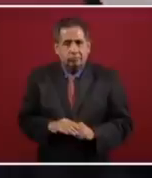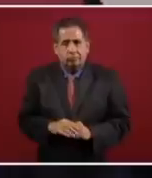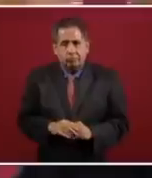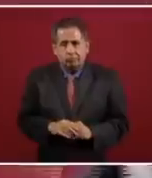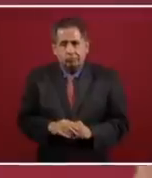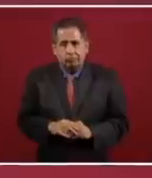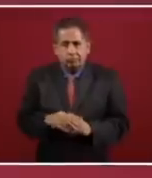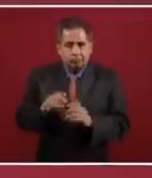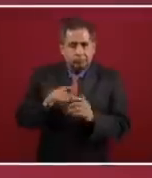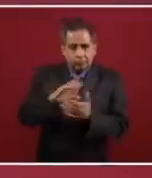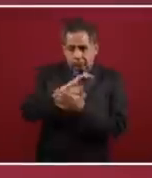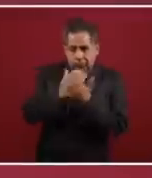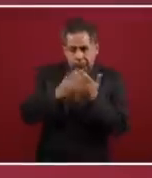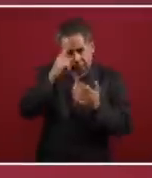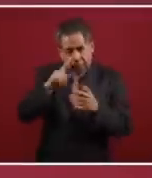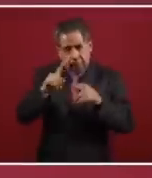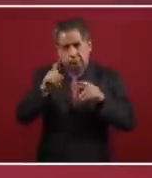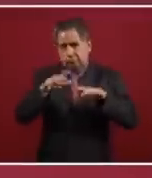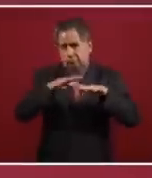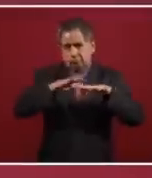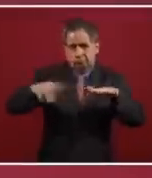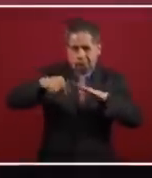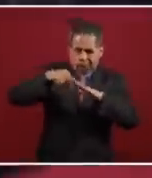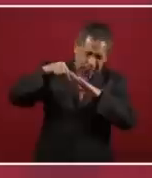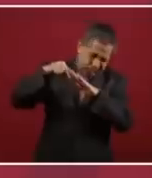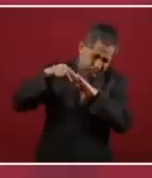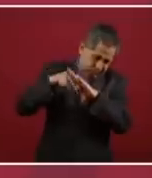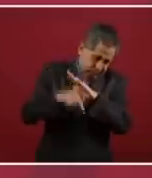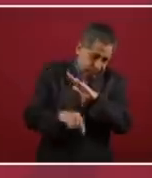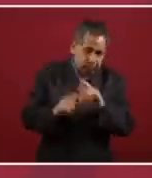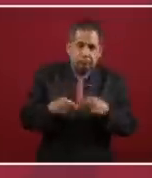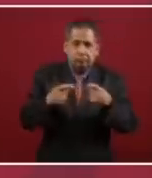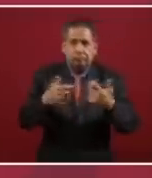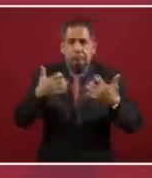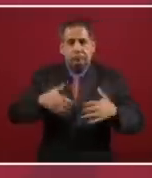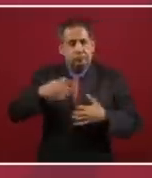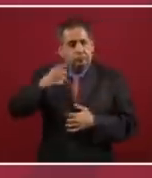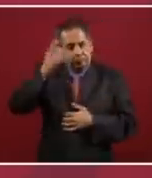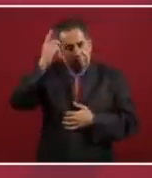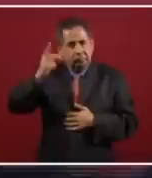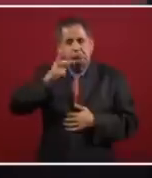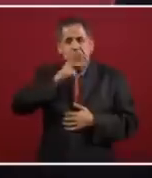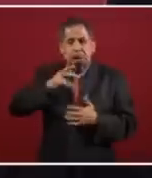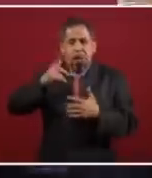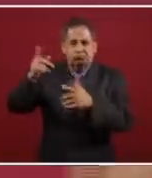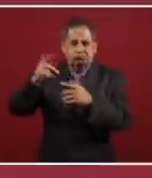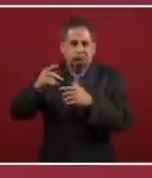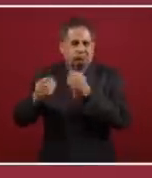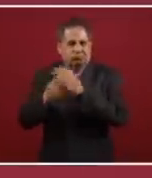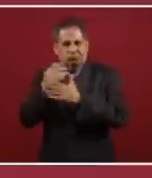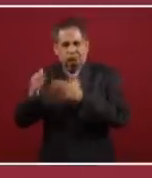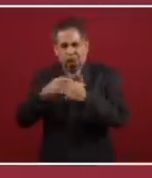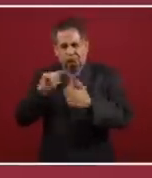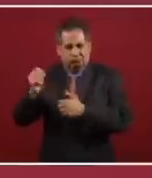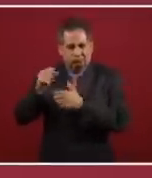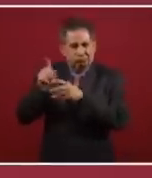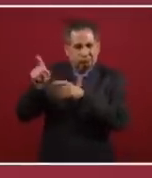para las aguas profundas, a las grandes empresas petroleras con su tecnología.